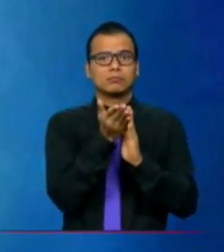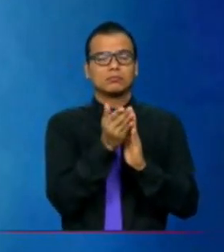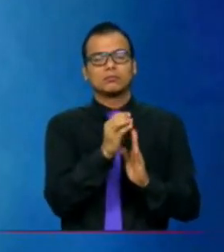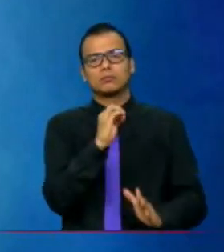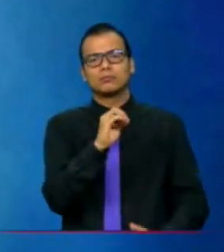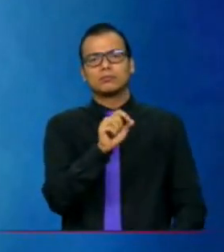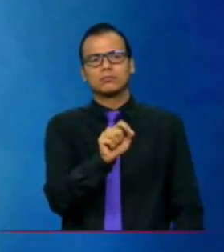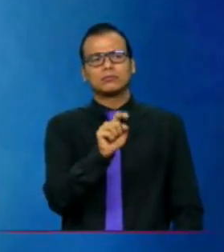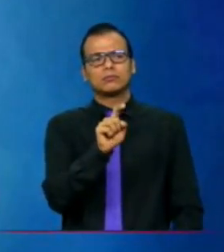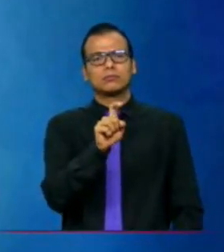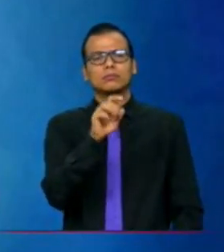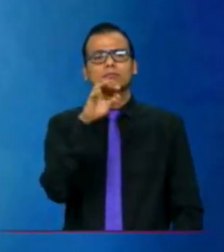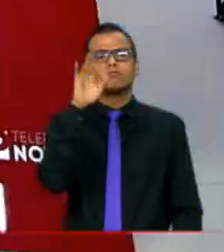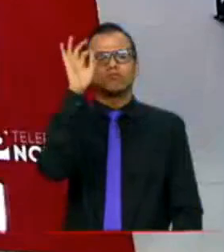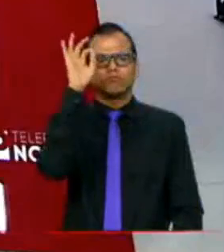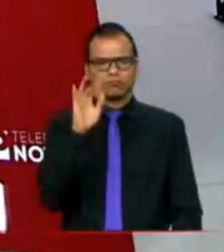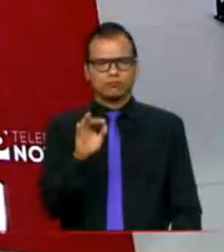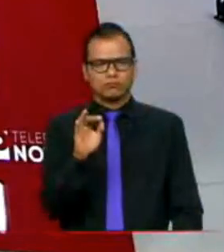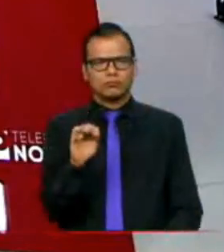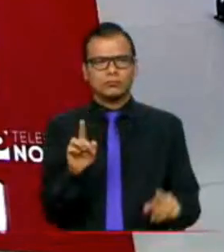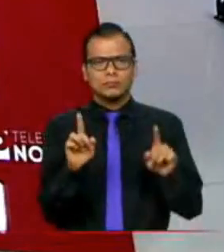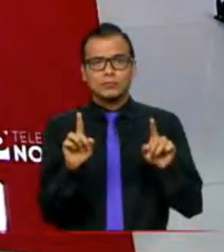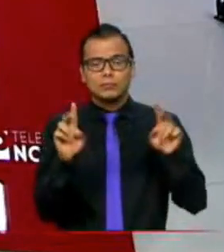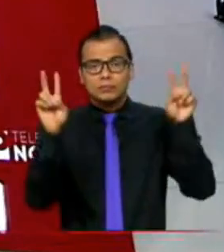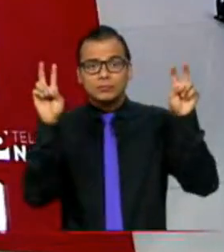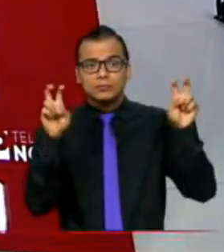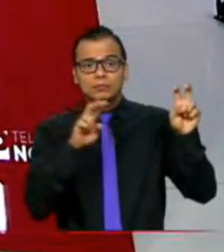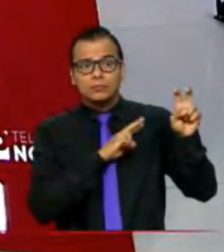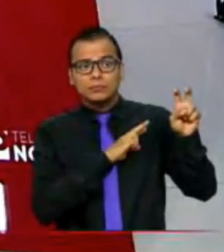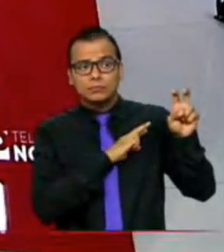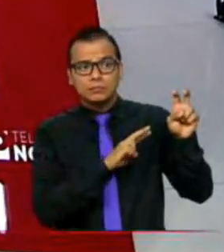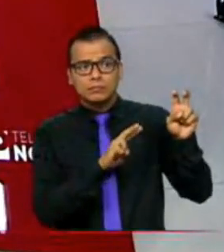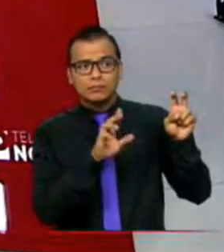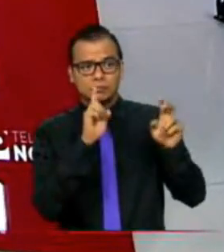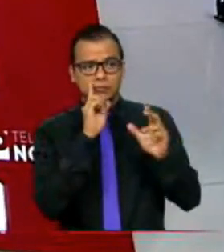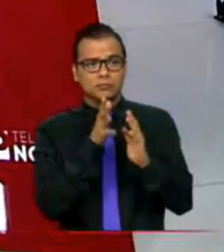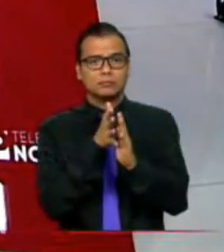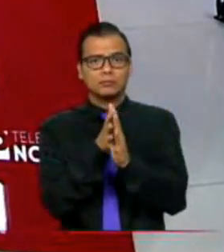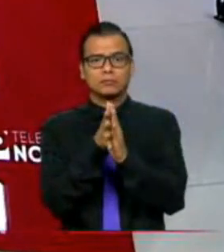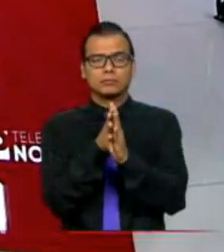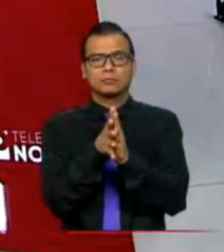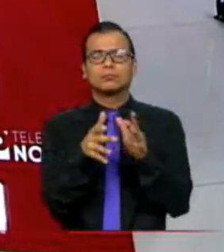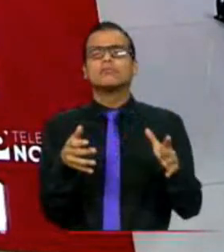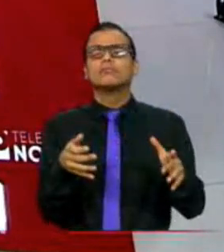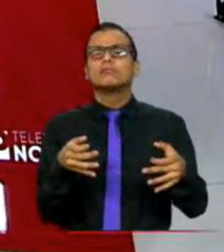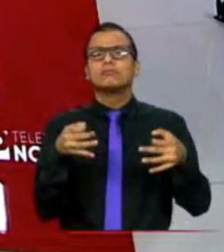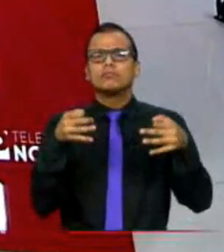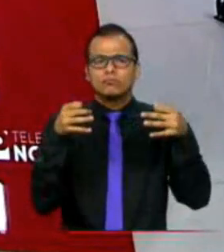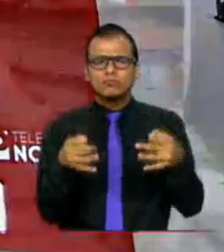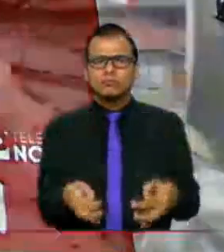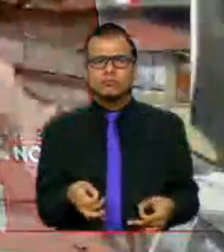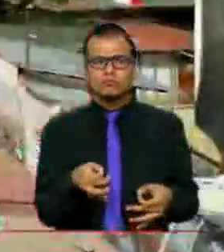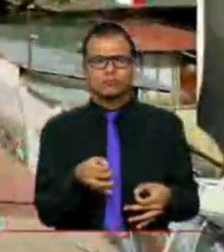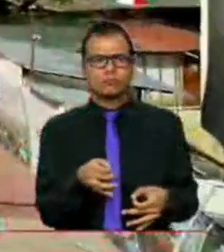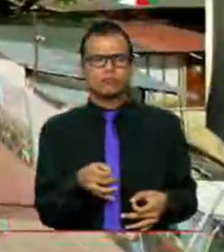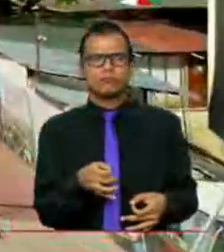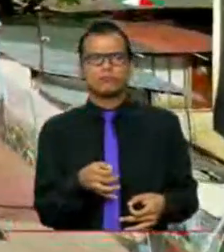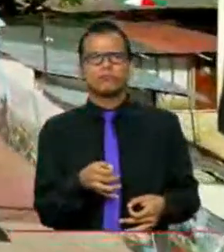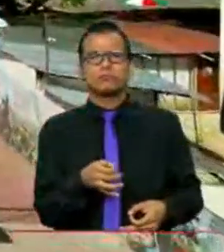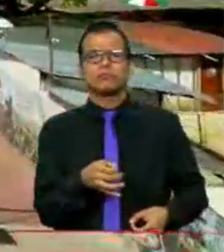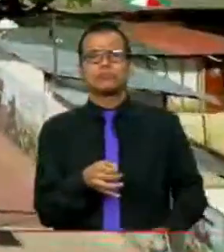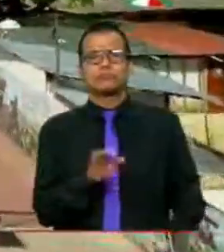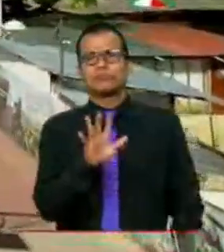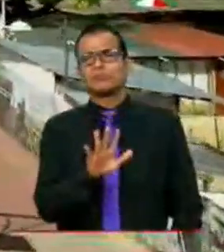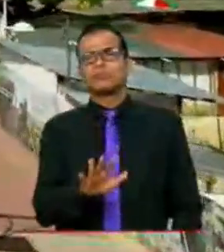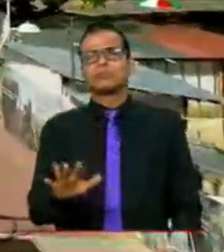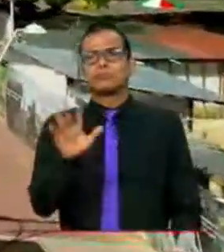0.6%. Cuando nosotros vamos a hablar del Valle del Cauca, vemos que el crecimiento del Valle del Cauca y del departamento fue